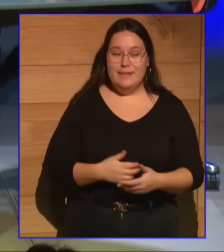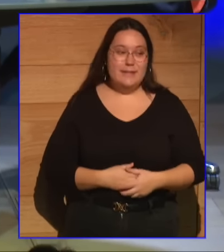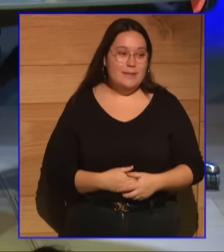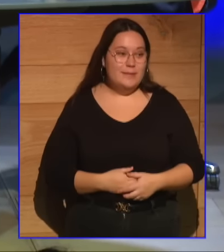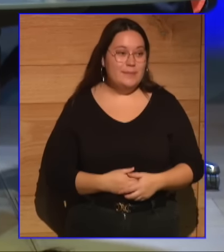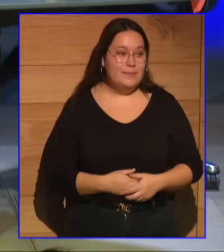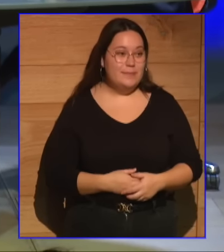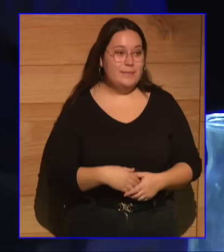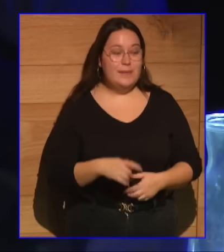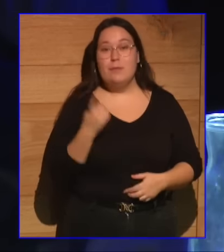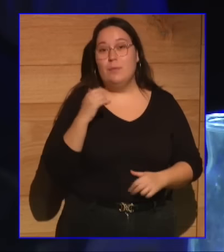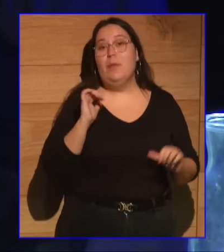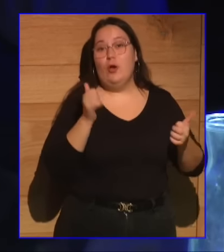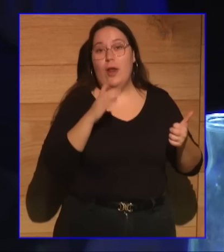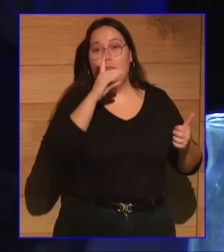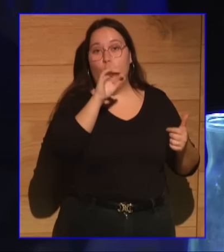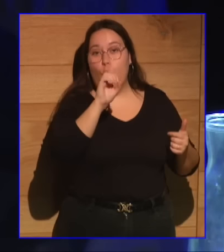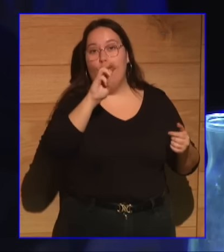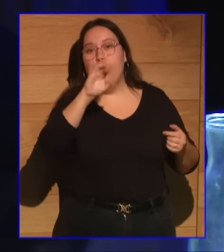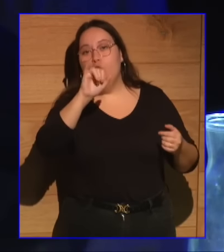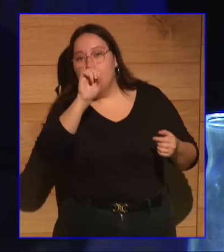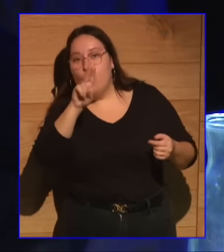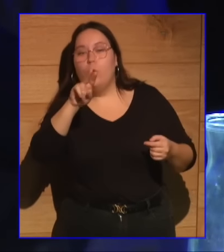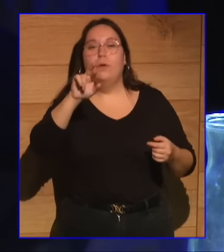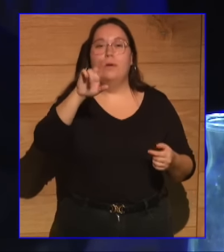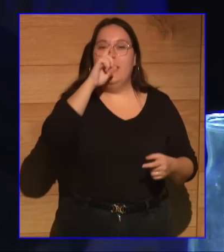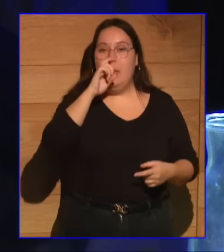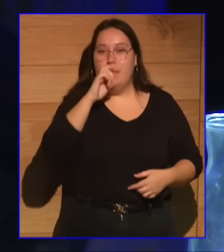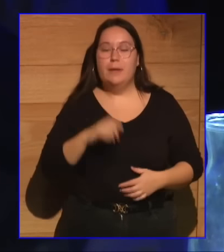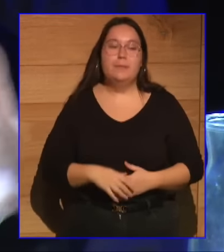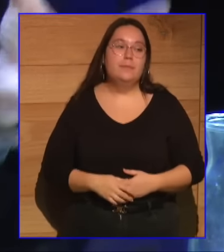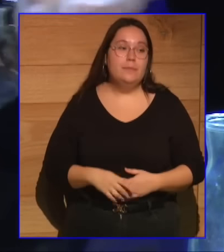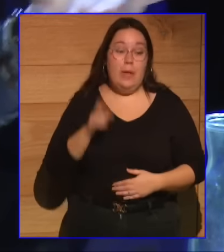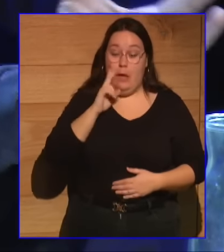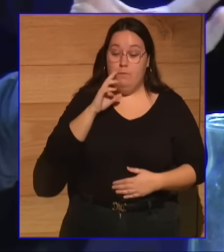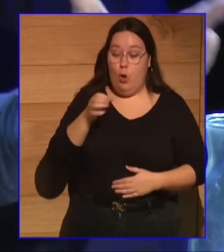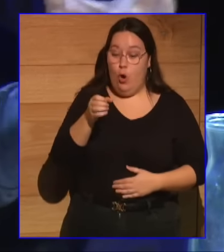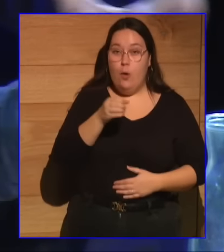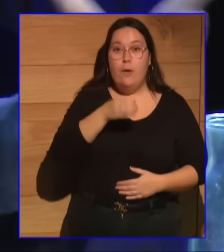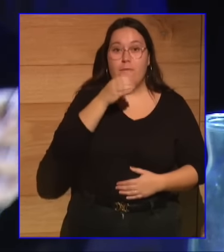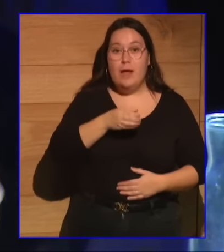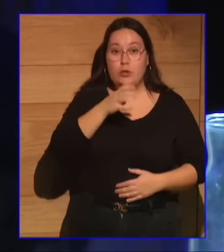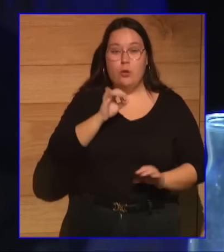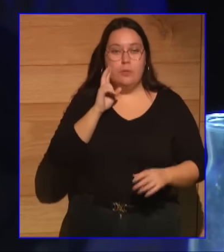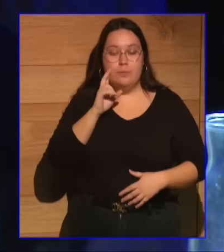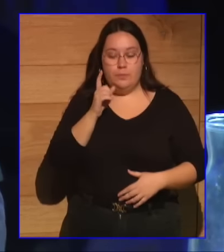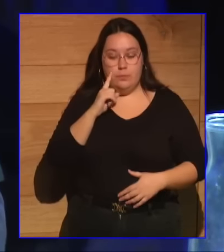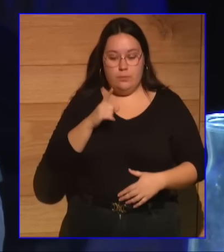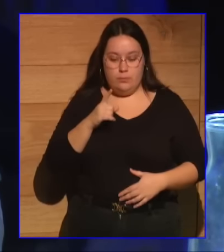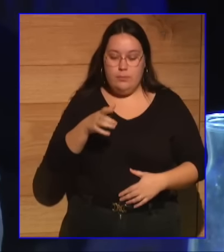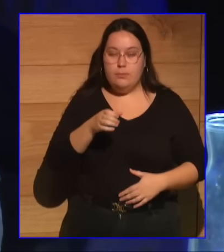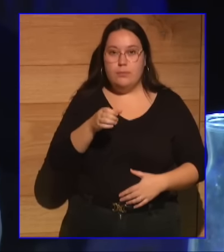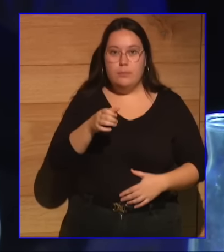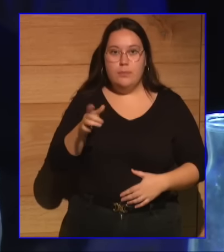Empezó la de Do You Remember. Él subió el volumen, había un vaso y vio cómo con el volumen de Erwin and Fire se